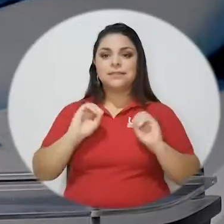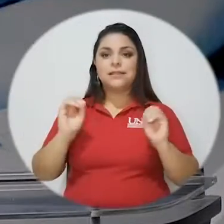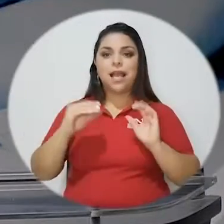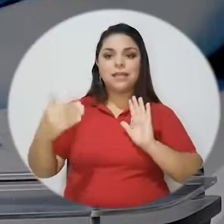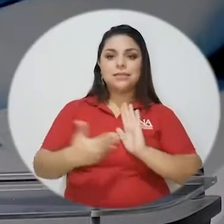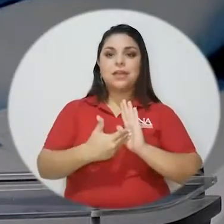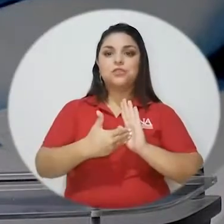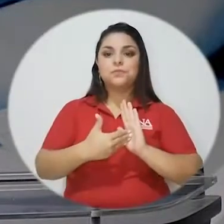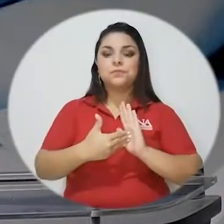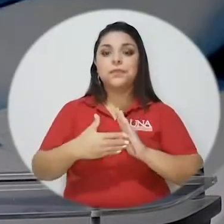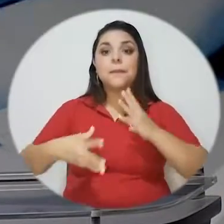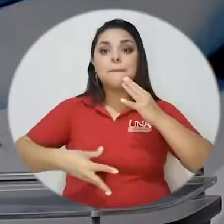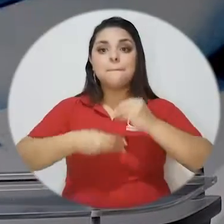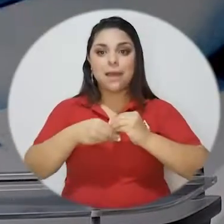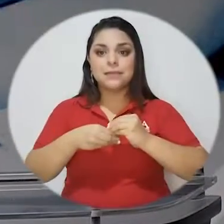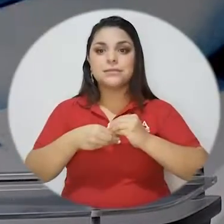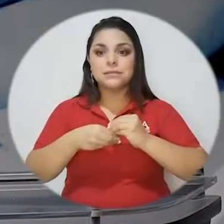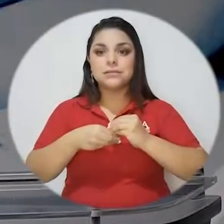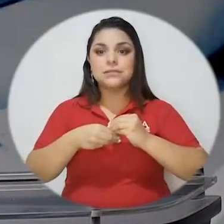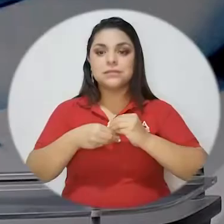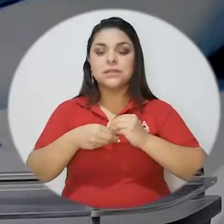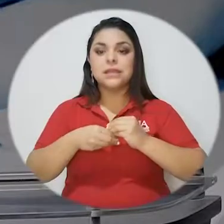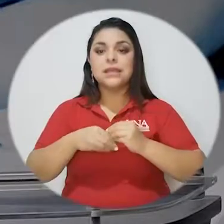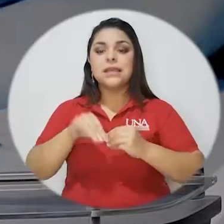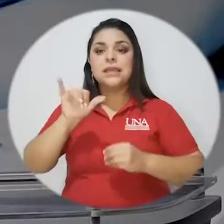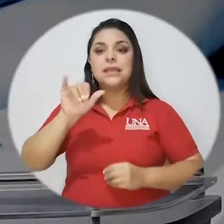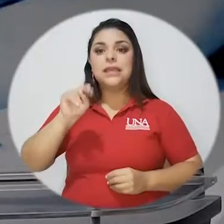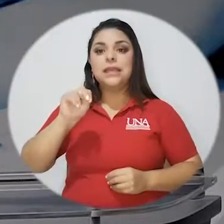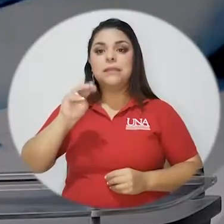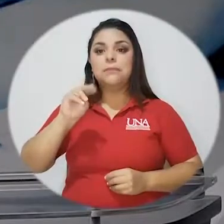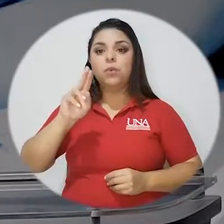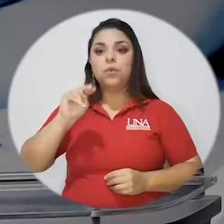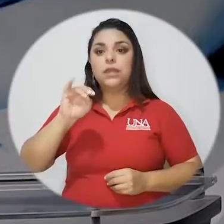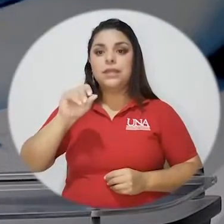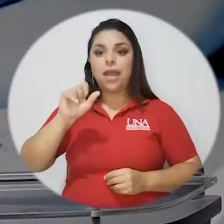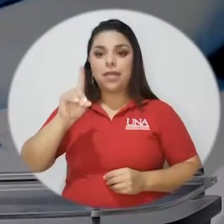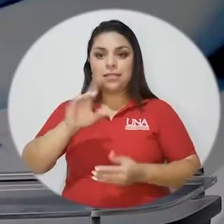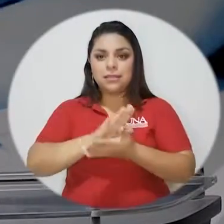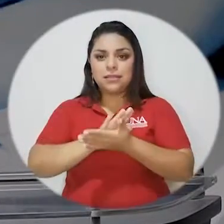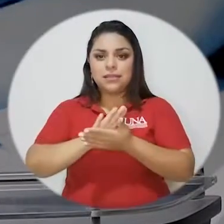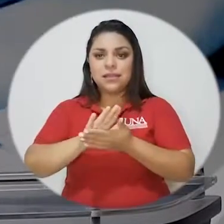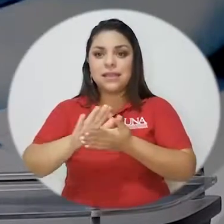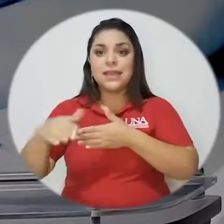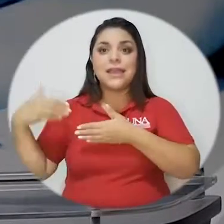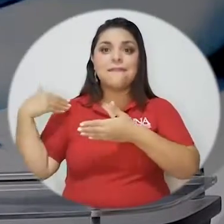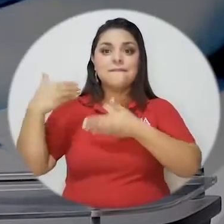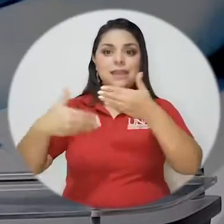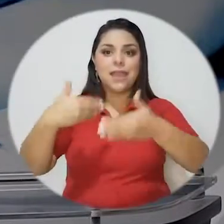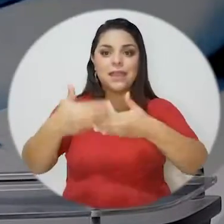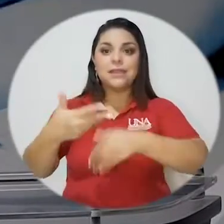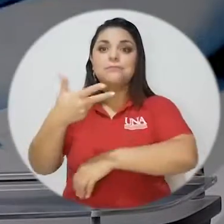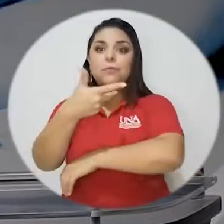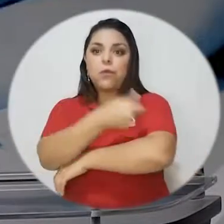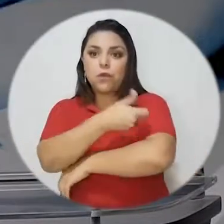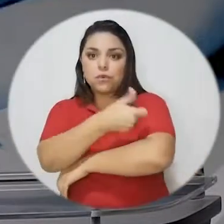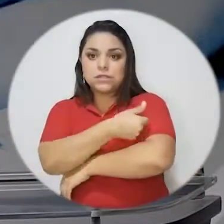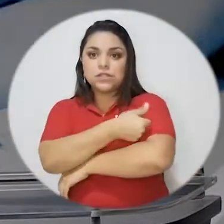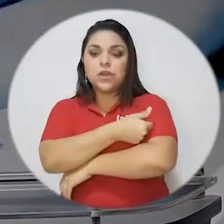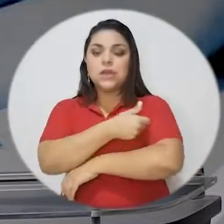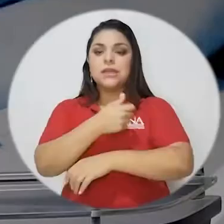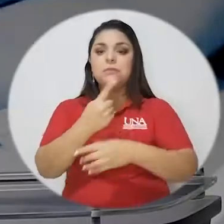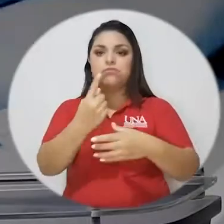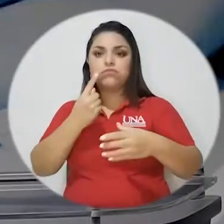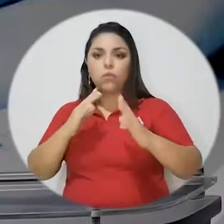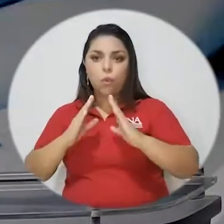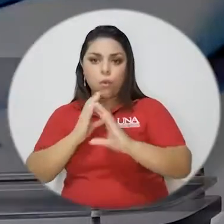eso le sumamos la inmunidad de rebaño que se viene generando por exposición, más la inmunidad que va a generar la vacunación, pues yo diría